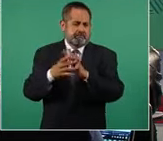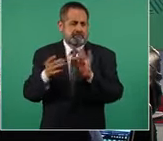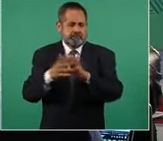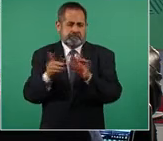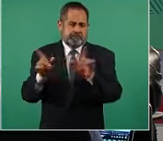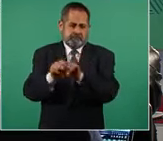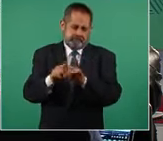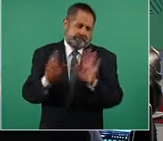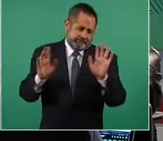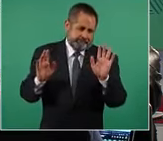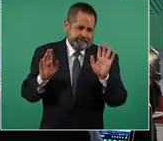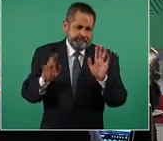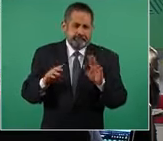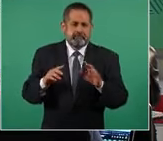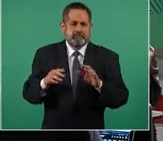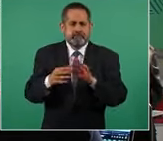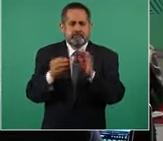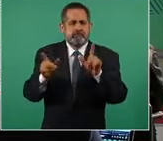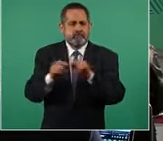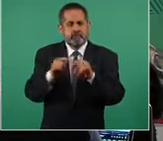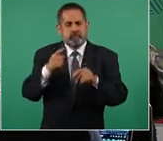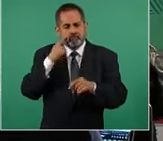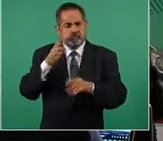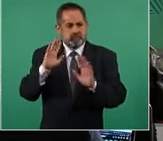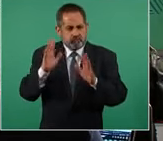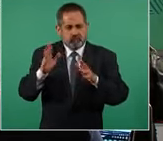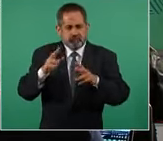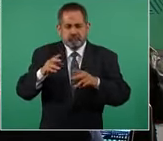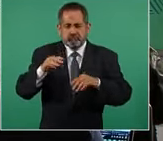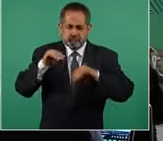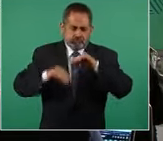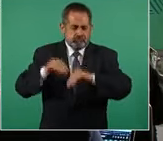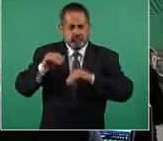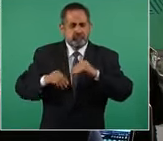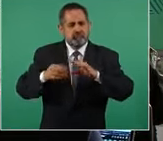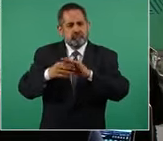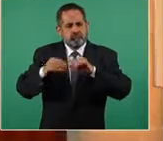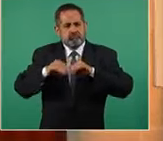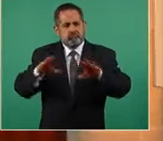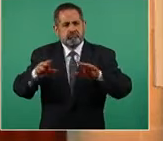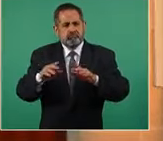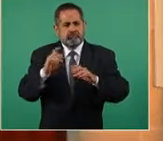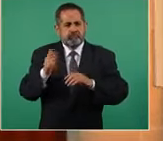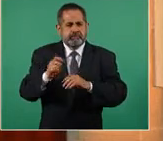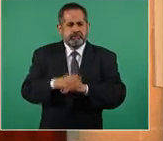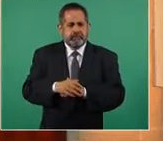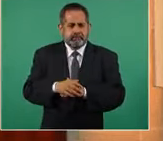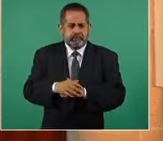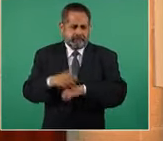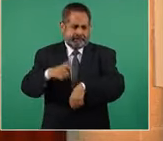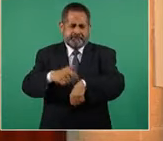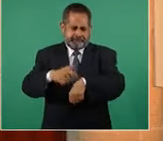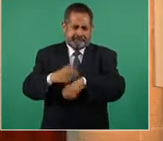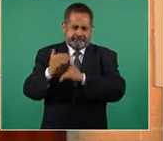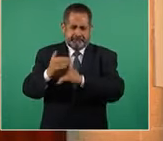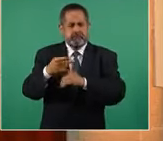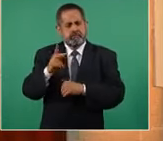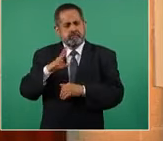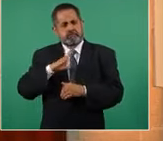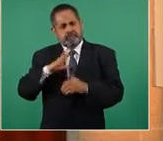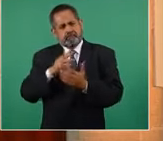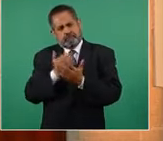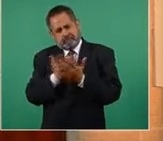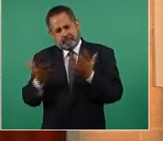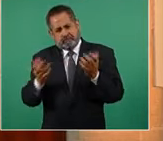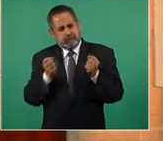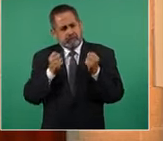rápido, obviamente, la que sigue. Hicimos ya una serie de limitamos mucho esta presentación por las cuestiones de tiempo, pero